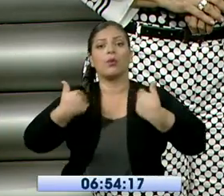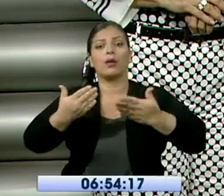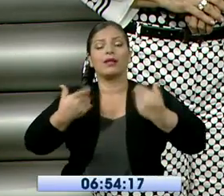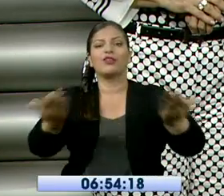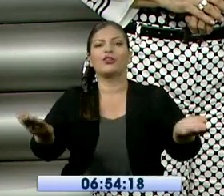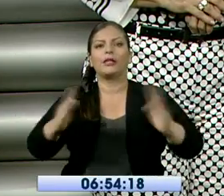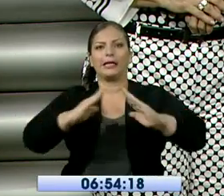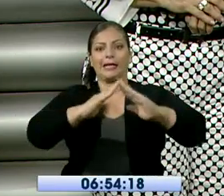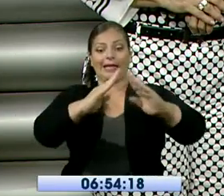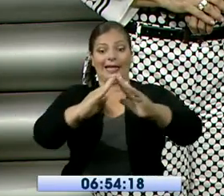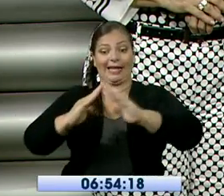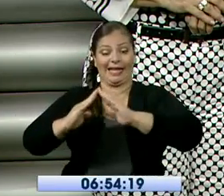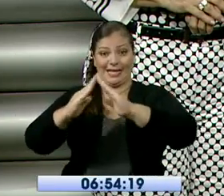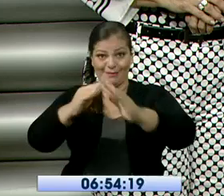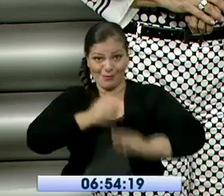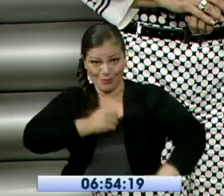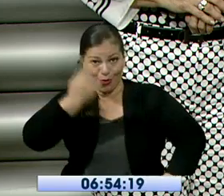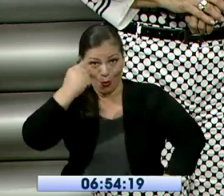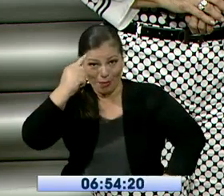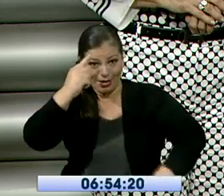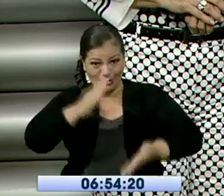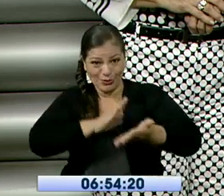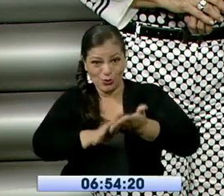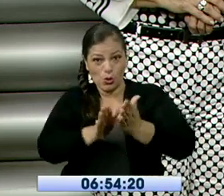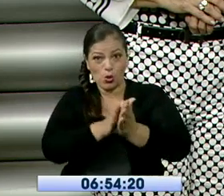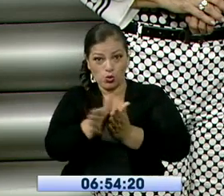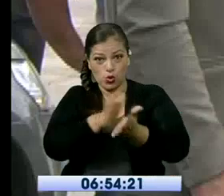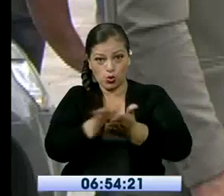Vivienda 1, de los más afectados por el invierno.